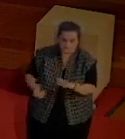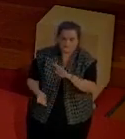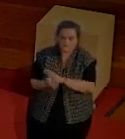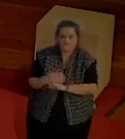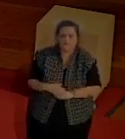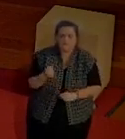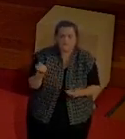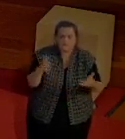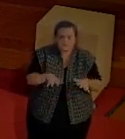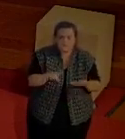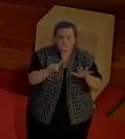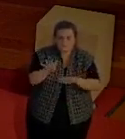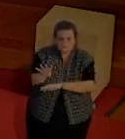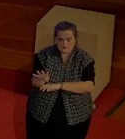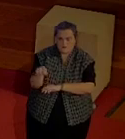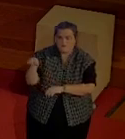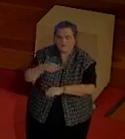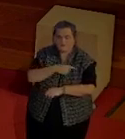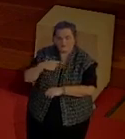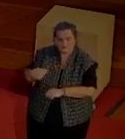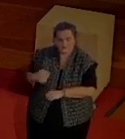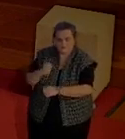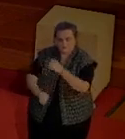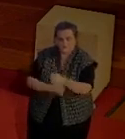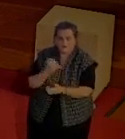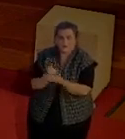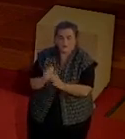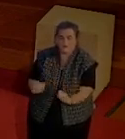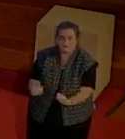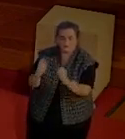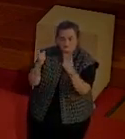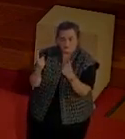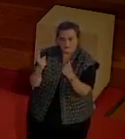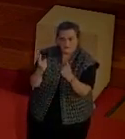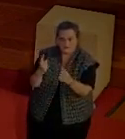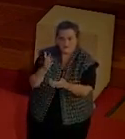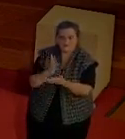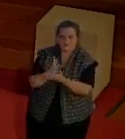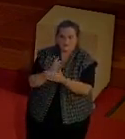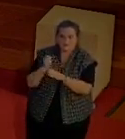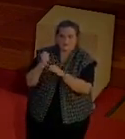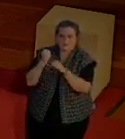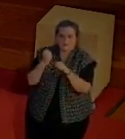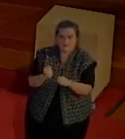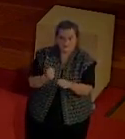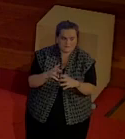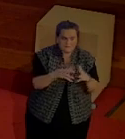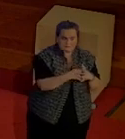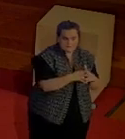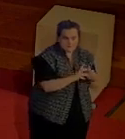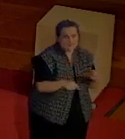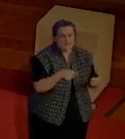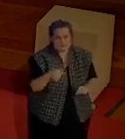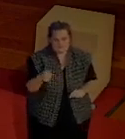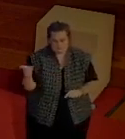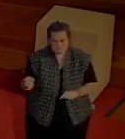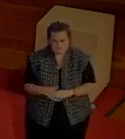1964 china realiza su primera prueba nuclear 19 años después de Estados Unidos entendamos por lo